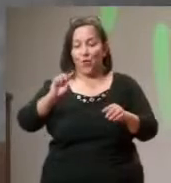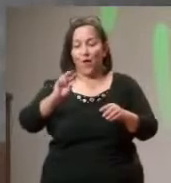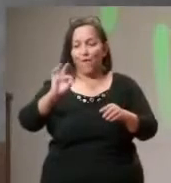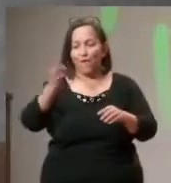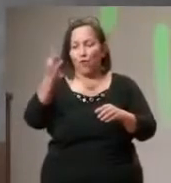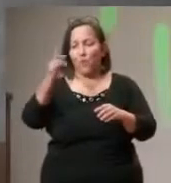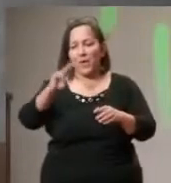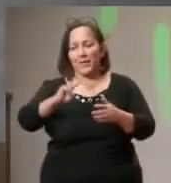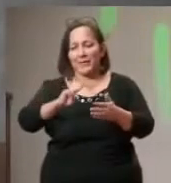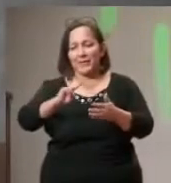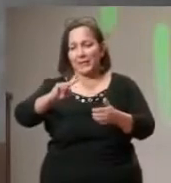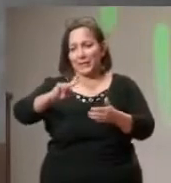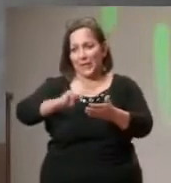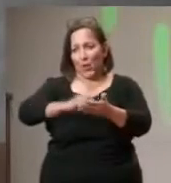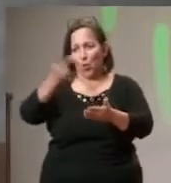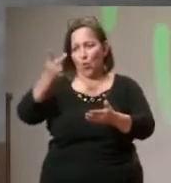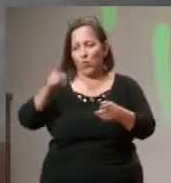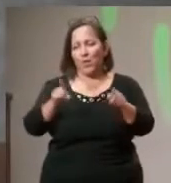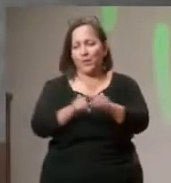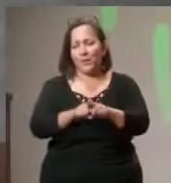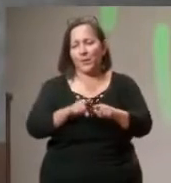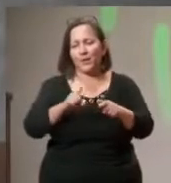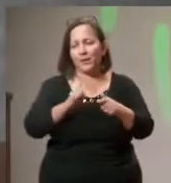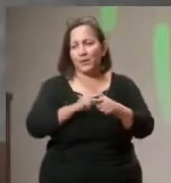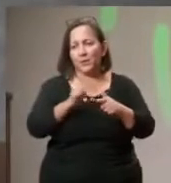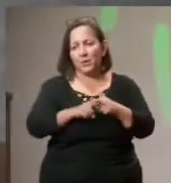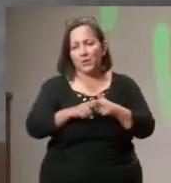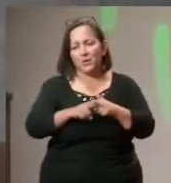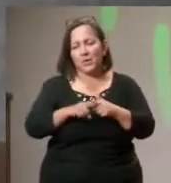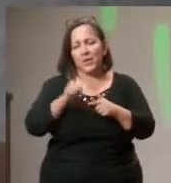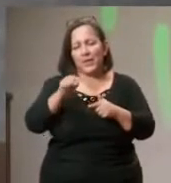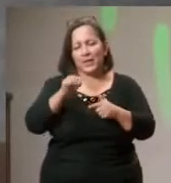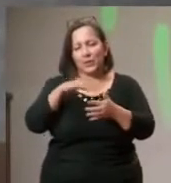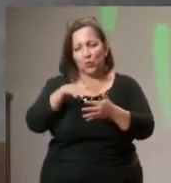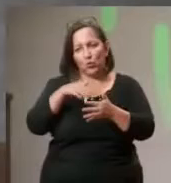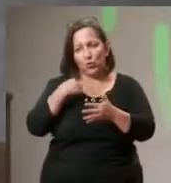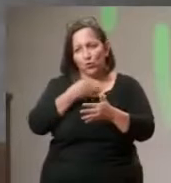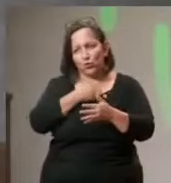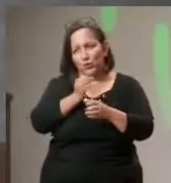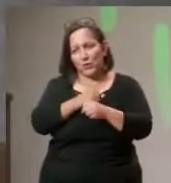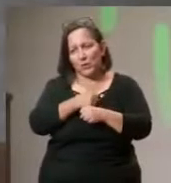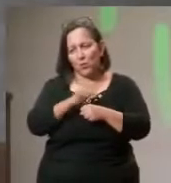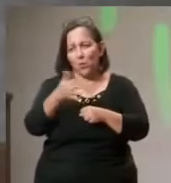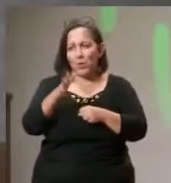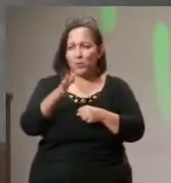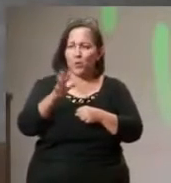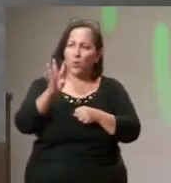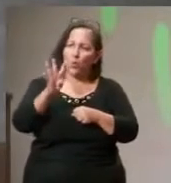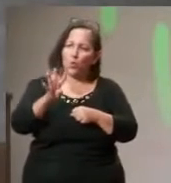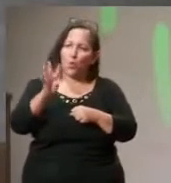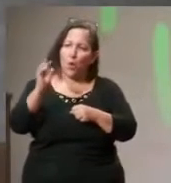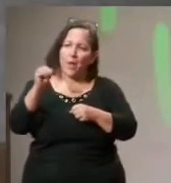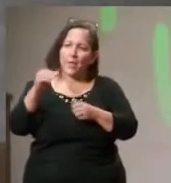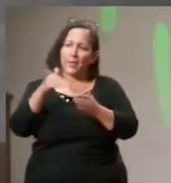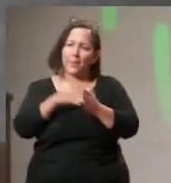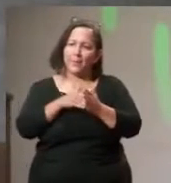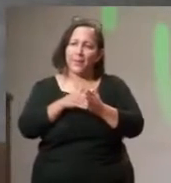que removemos en términos de DBO y de QO, que en este estudio que hicimos andamos como por